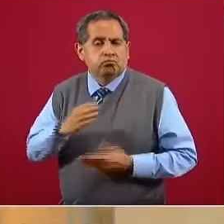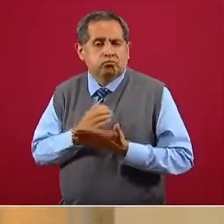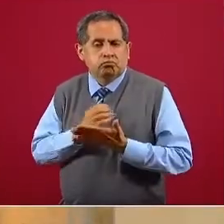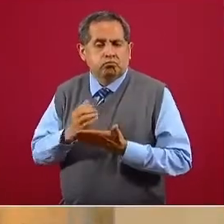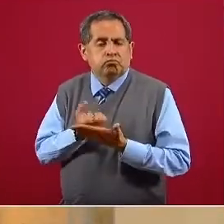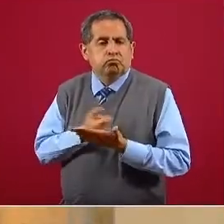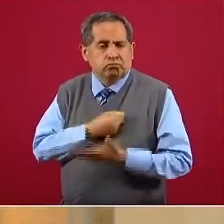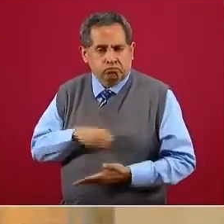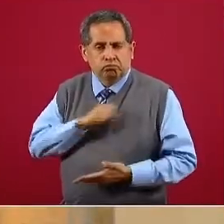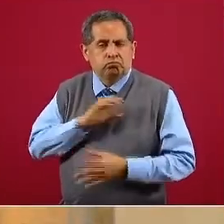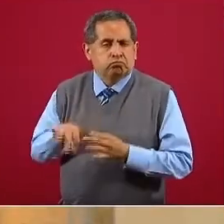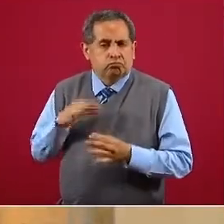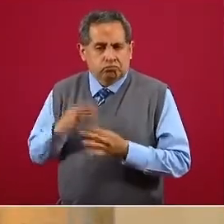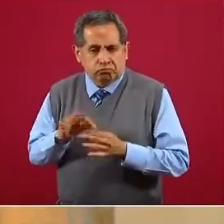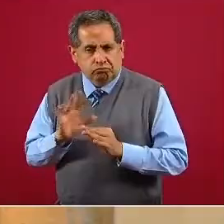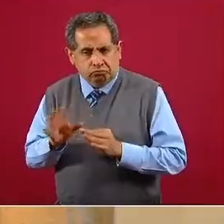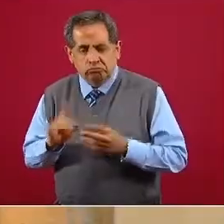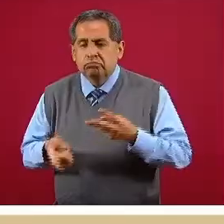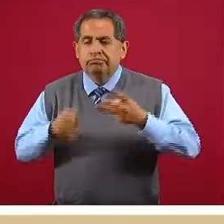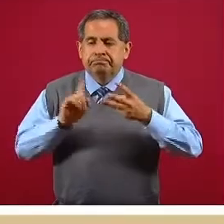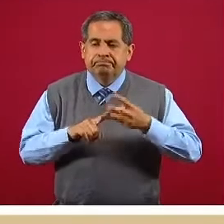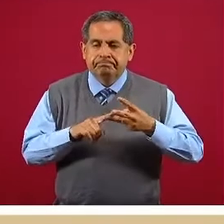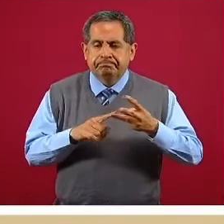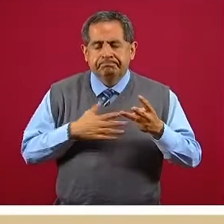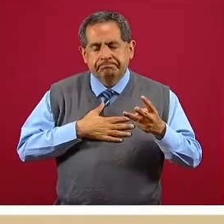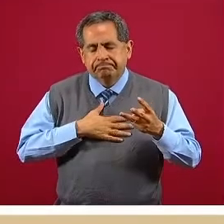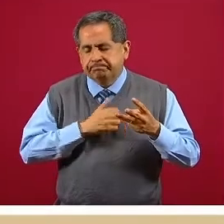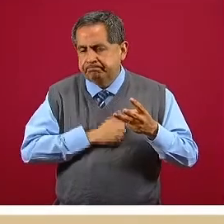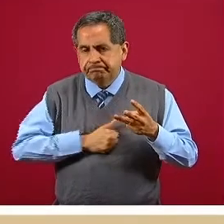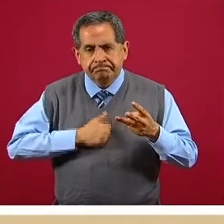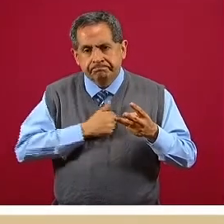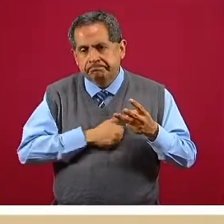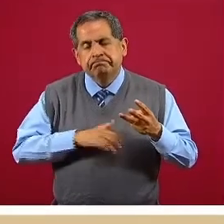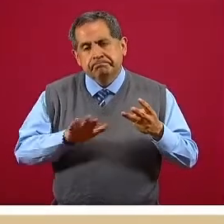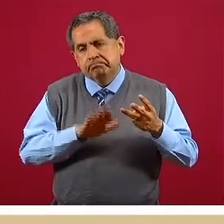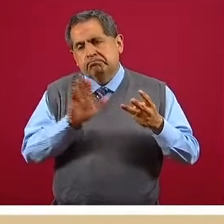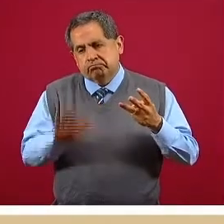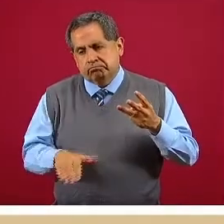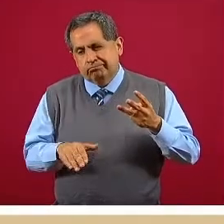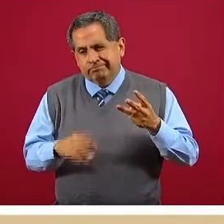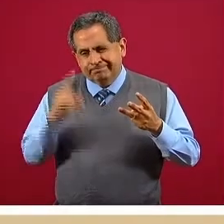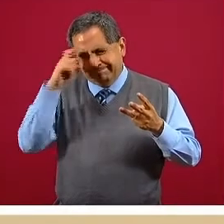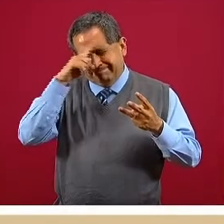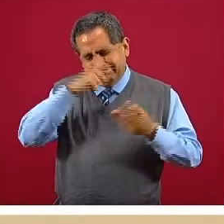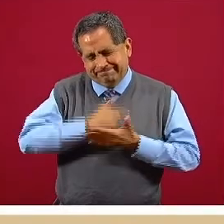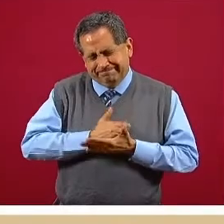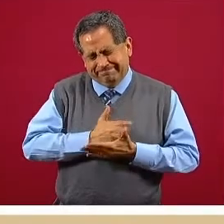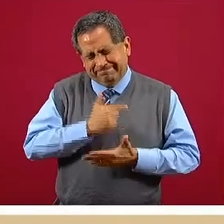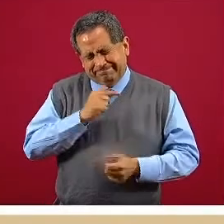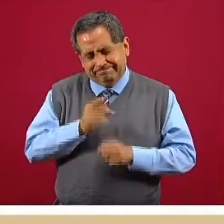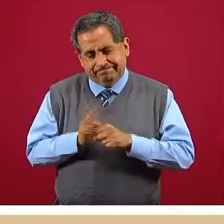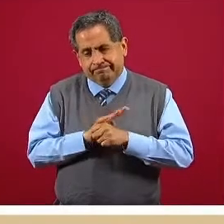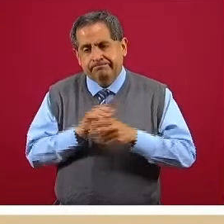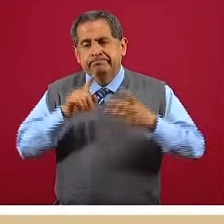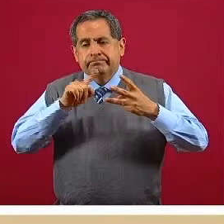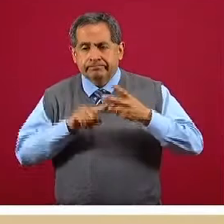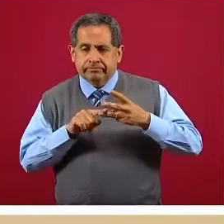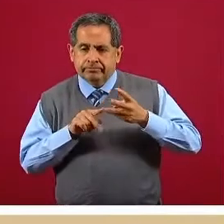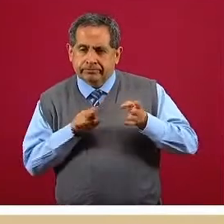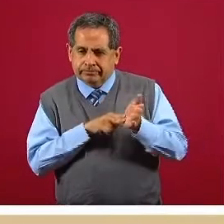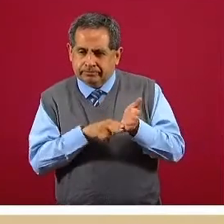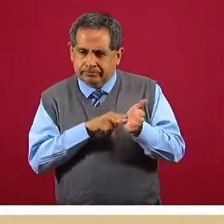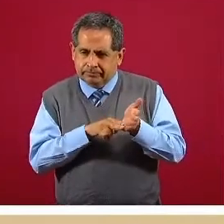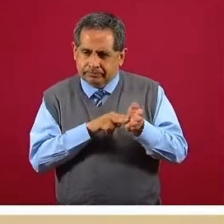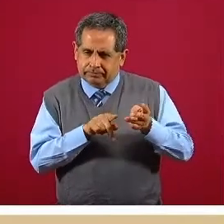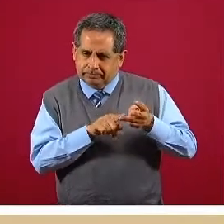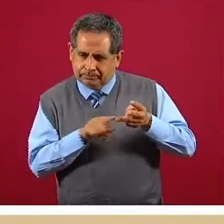línea de color verde y las personas que lamentablemente han fallecido a consecuencia de complicaciones de la enfermedad, que es la línea de